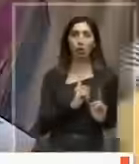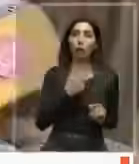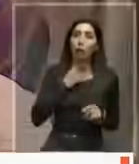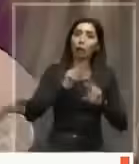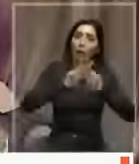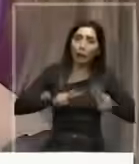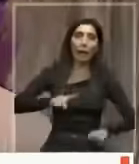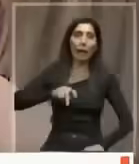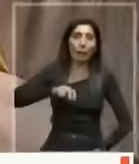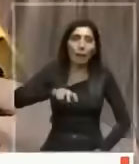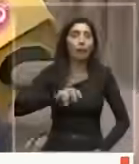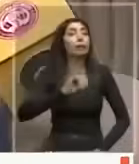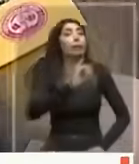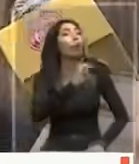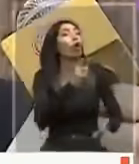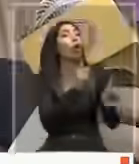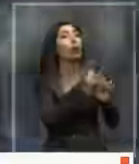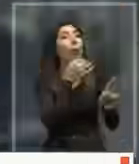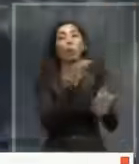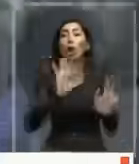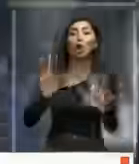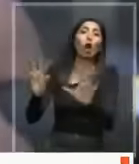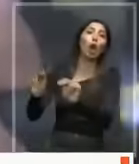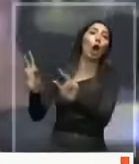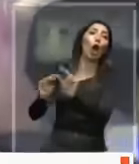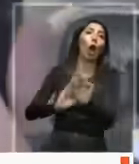tranquila. Sí, pero muy cortito. No, es que me iba.